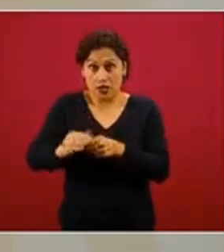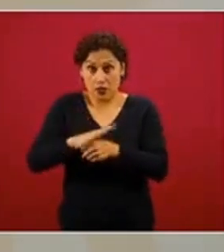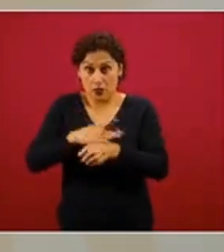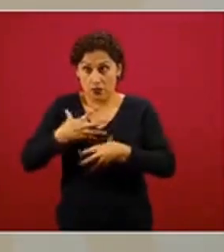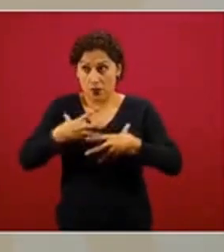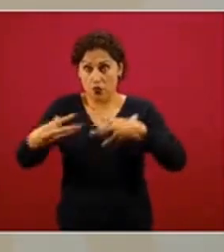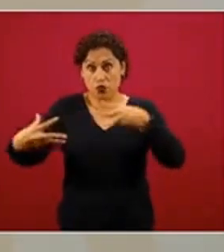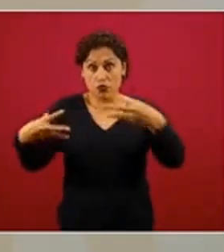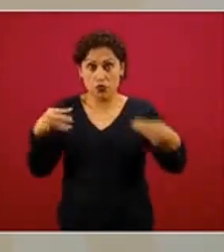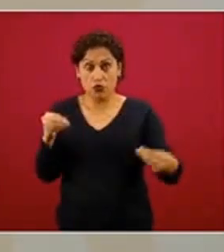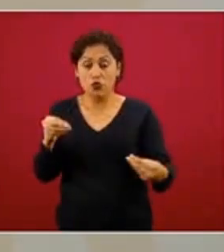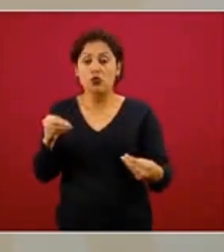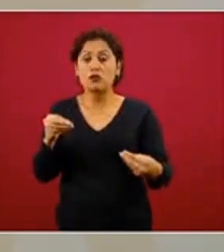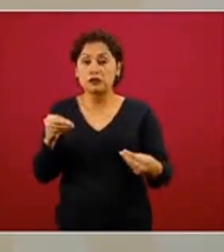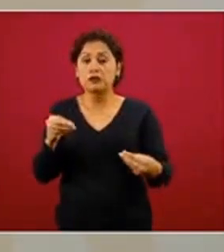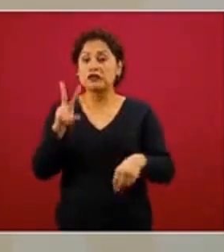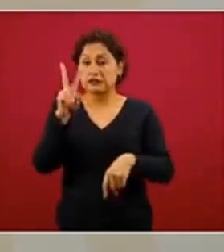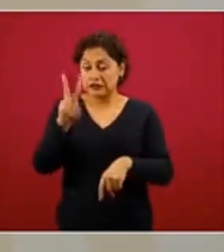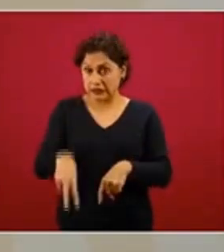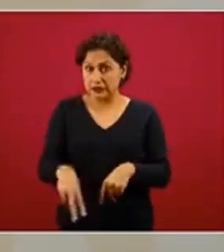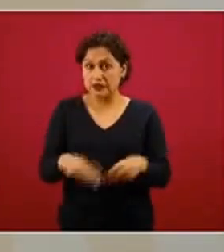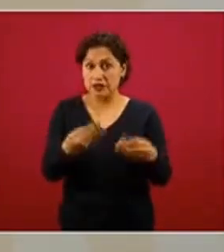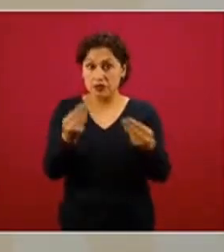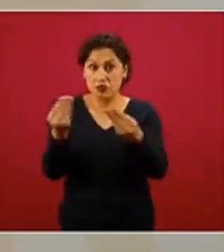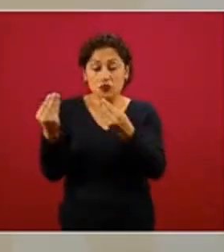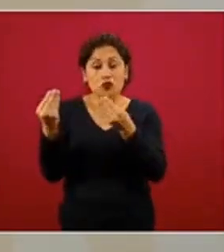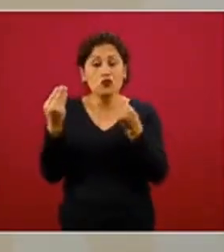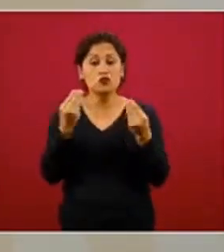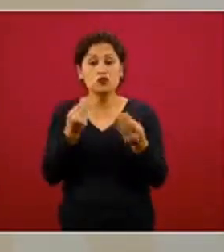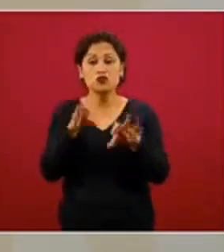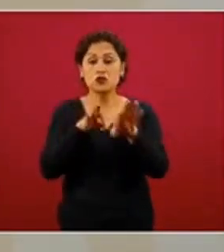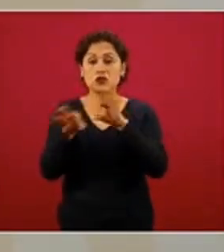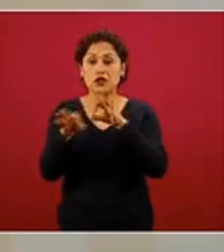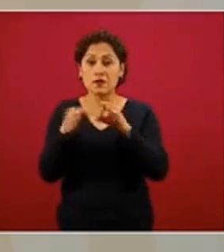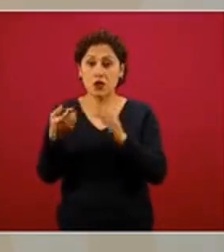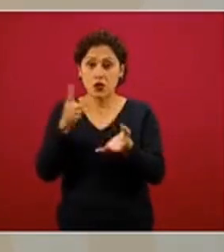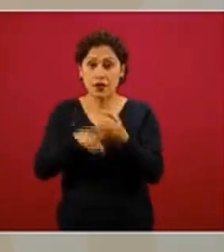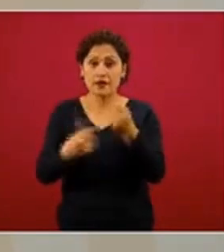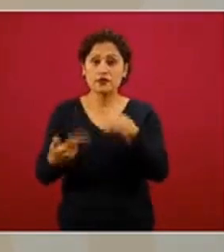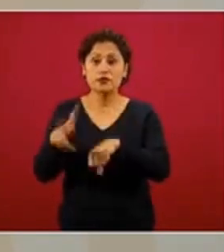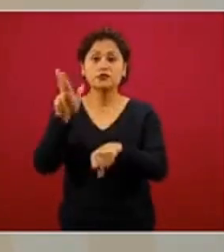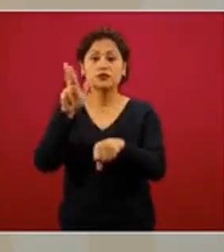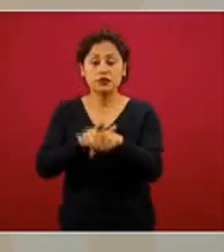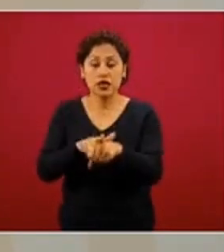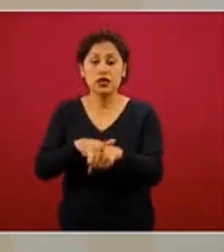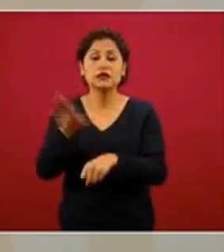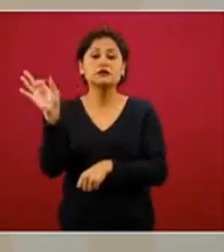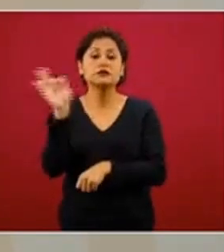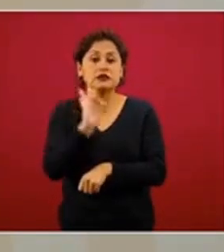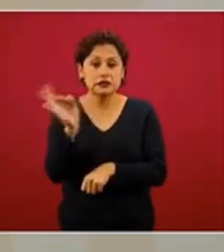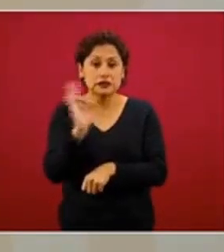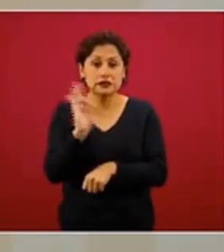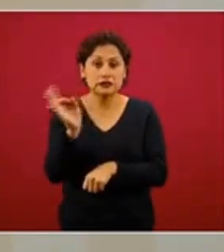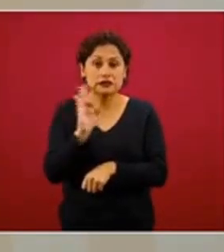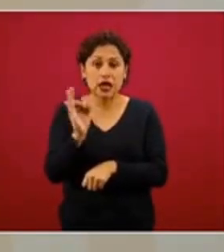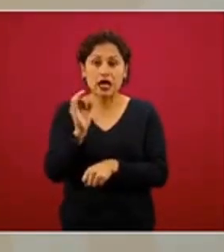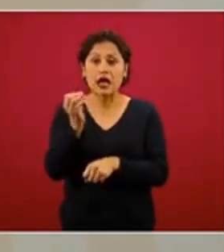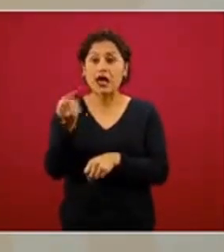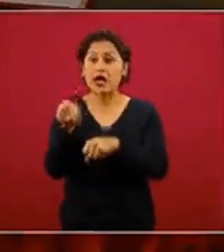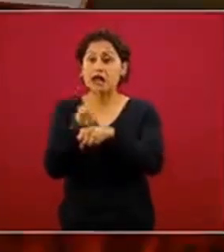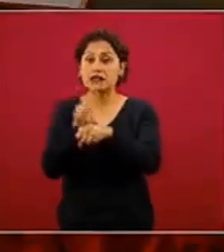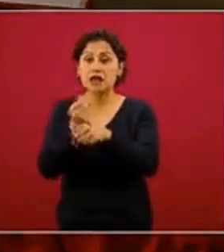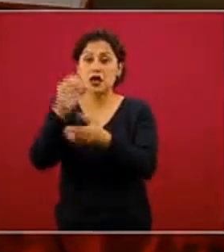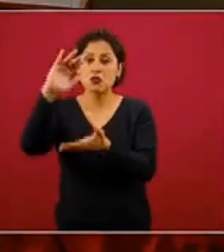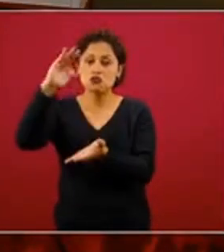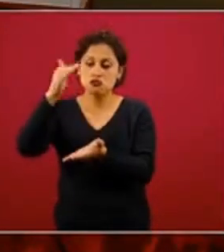en que se alteran muchas de las actividades diarias, puede ser que se reduzca la disponibilidad de sangre, y